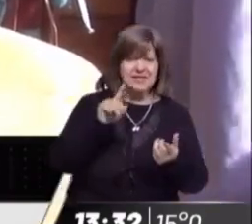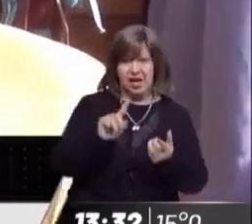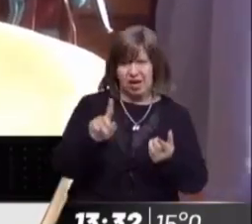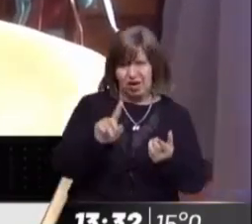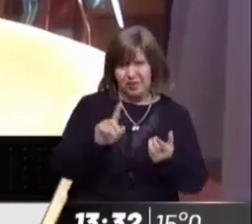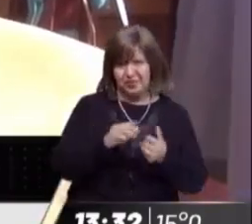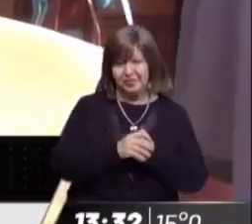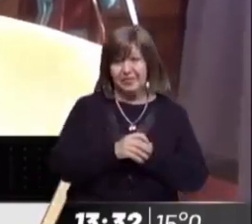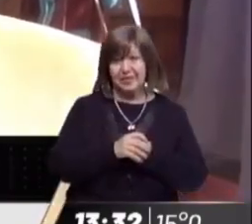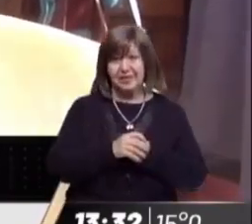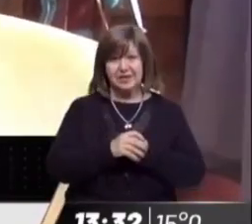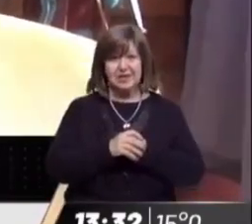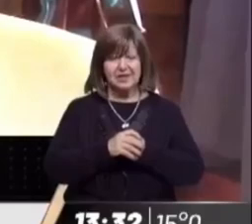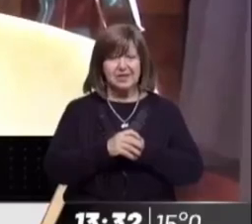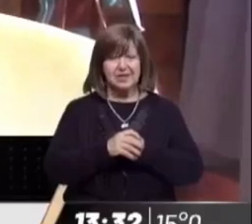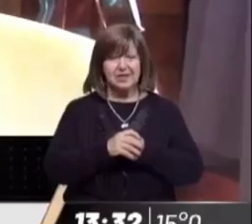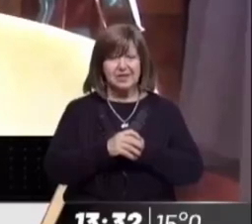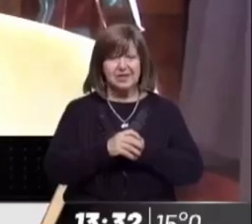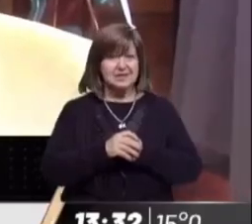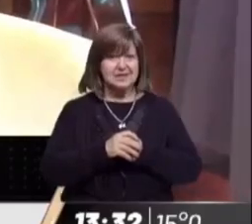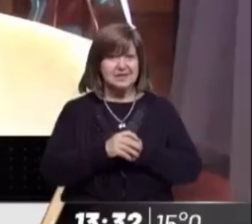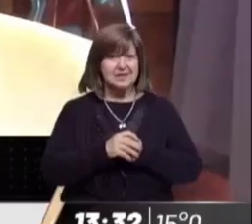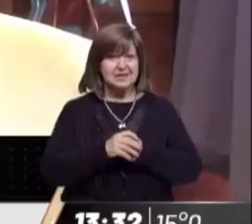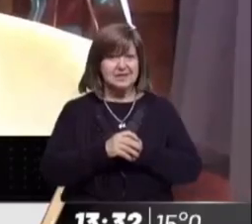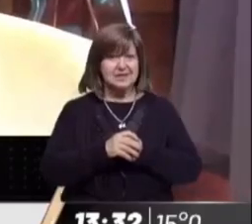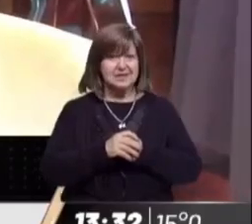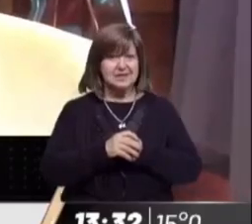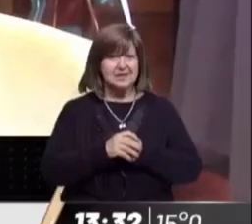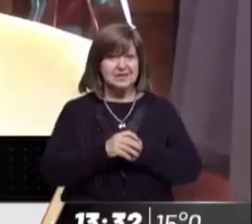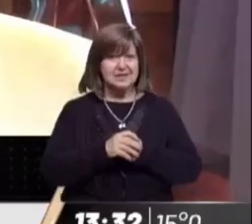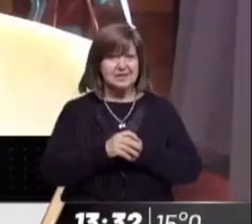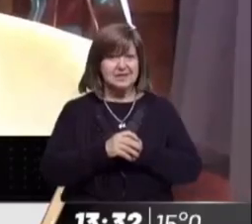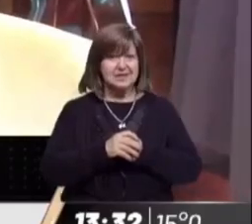Así que Bueno ahí me escuchan chicos Sí sí perfecto Marce